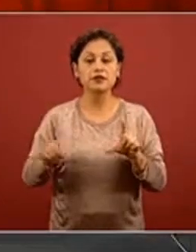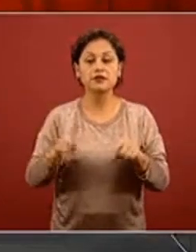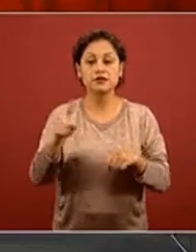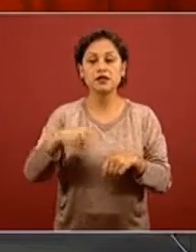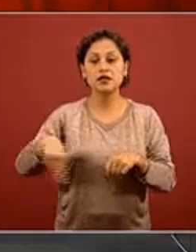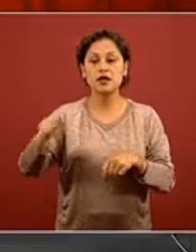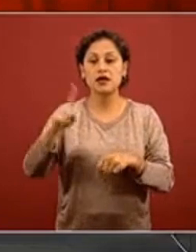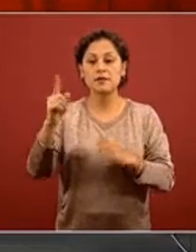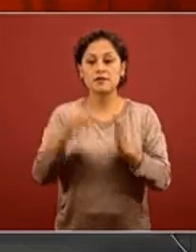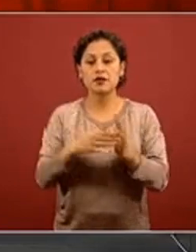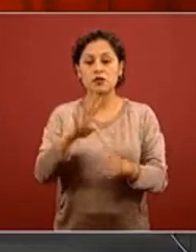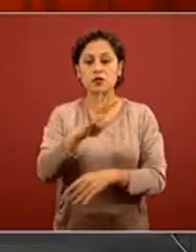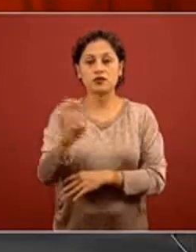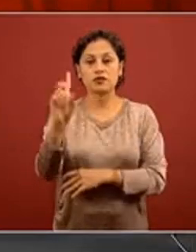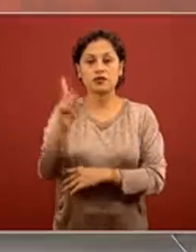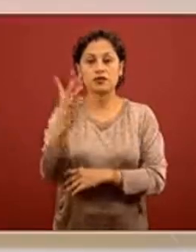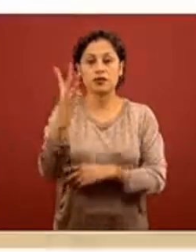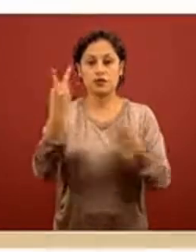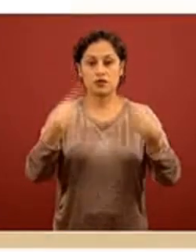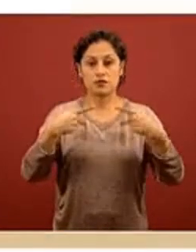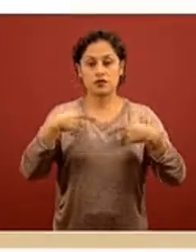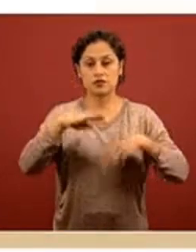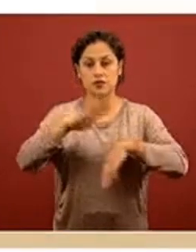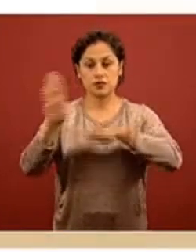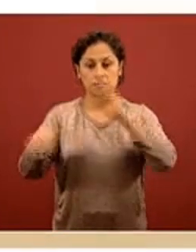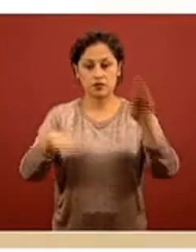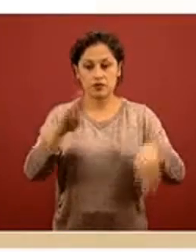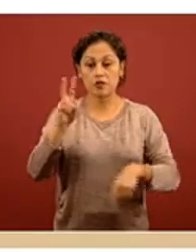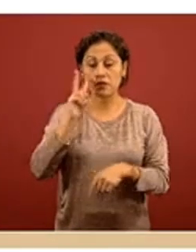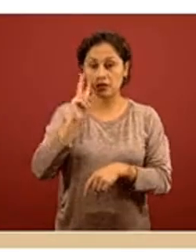el momento. Así también en un color,